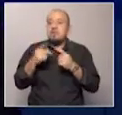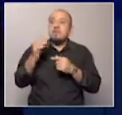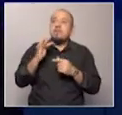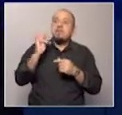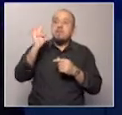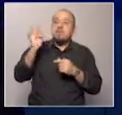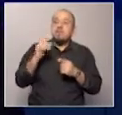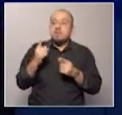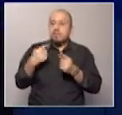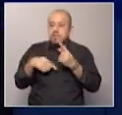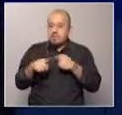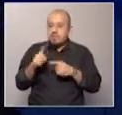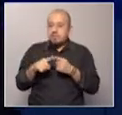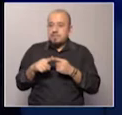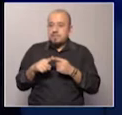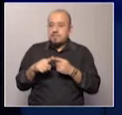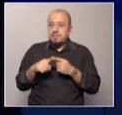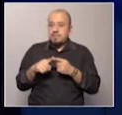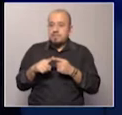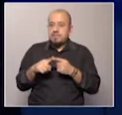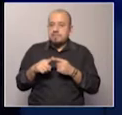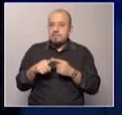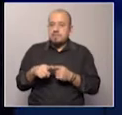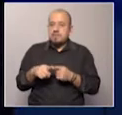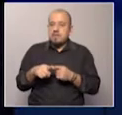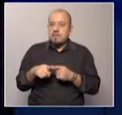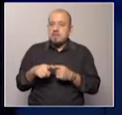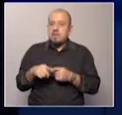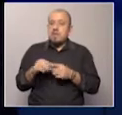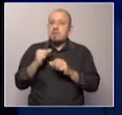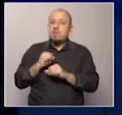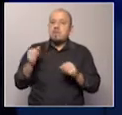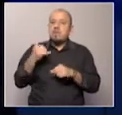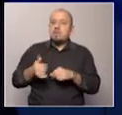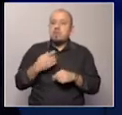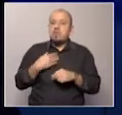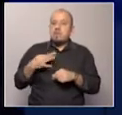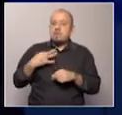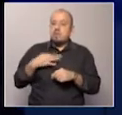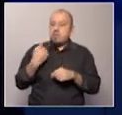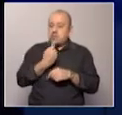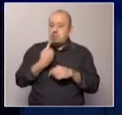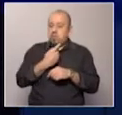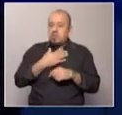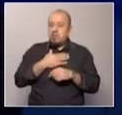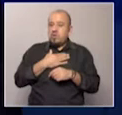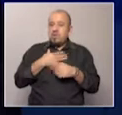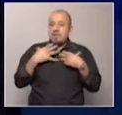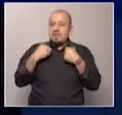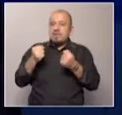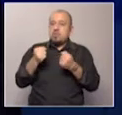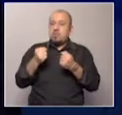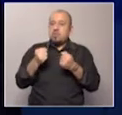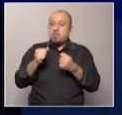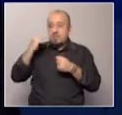pasado después entonces este poder tc entre una vida autónoma la salud mental es muy fundamentalmente el tema